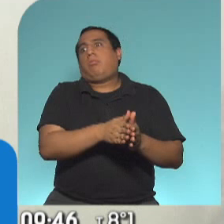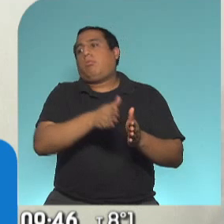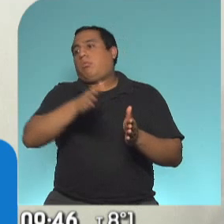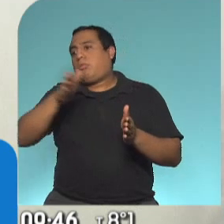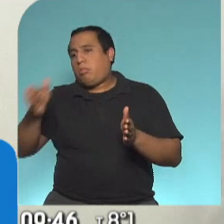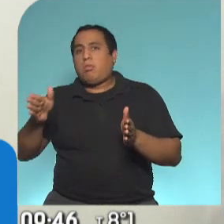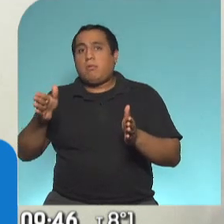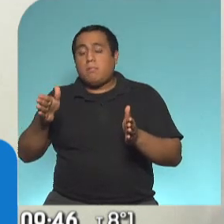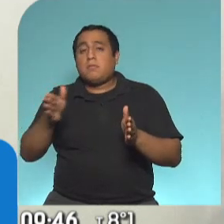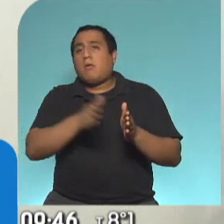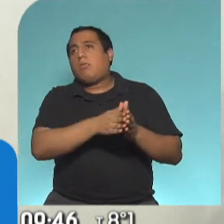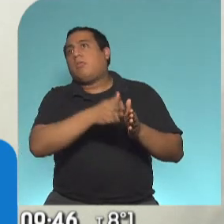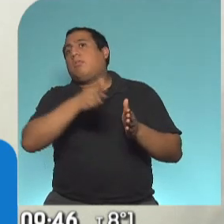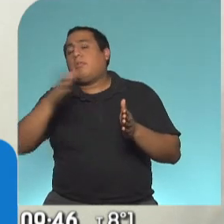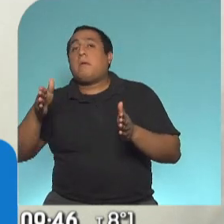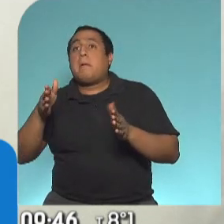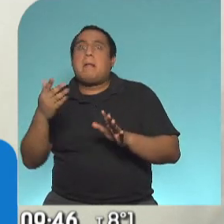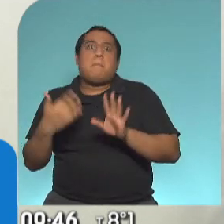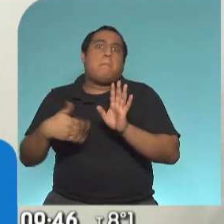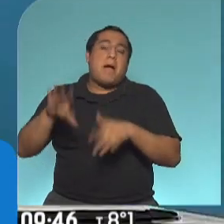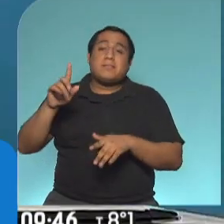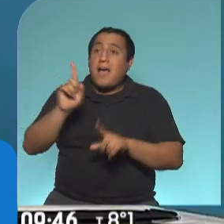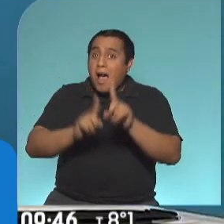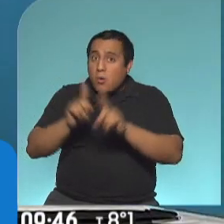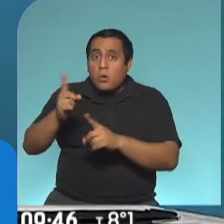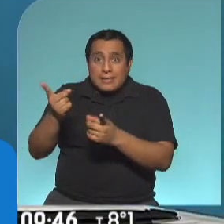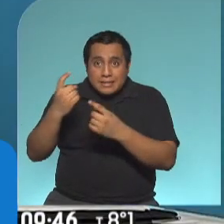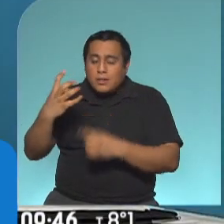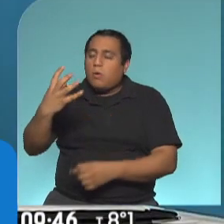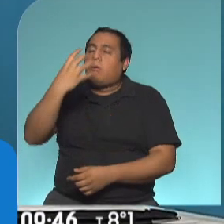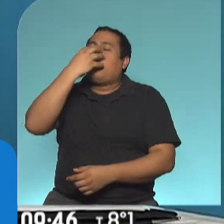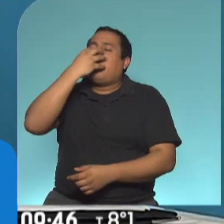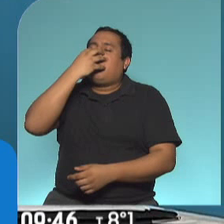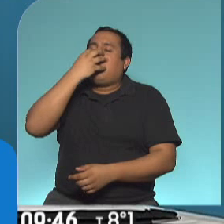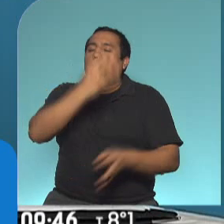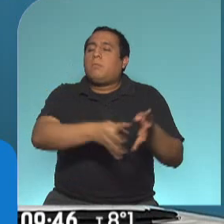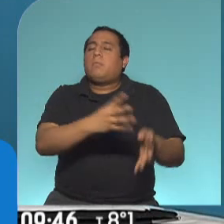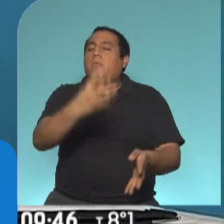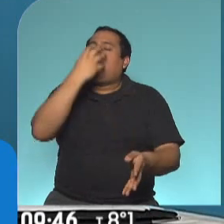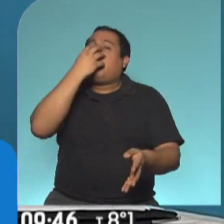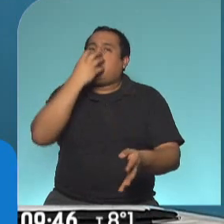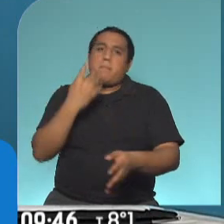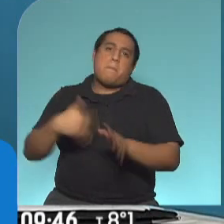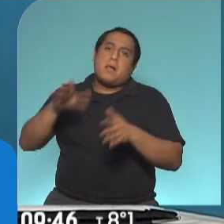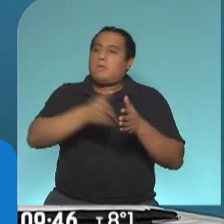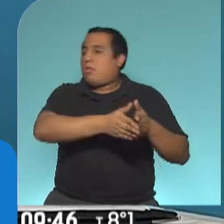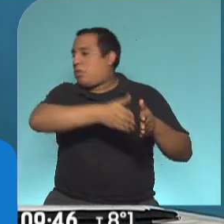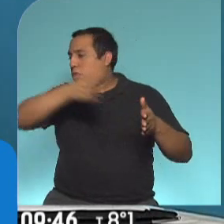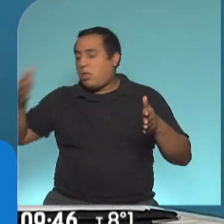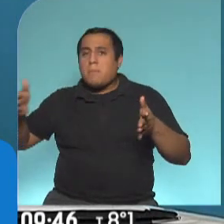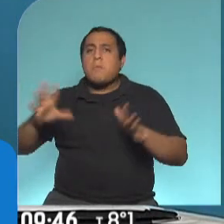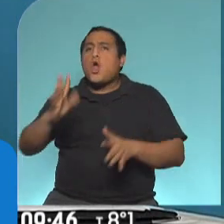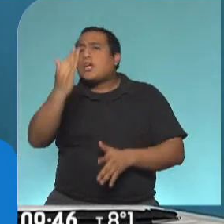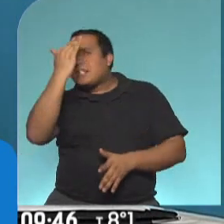y es más prolongada en aquellos pacientes que requieren respirador o asistencia respiratoria mecánica con un promedio entre